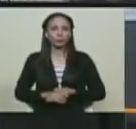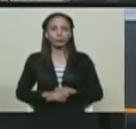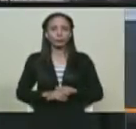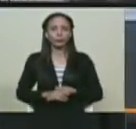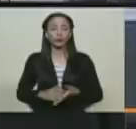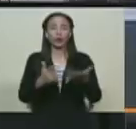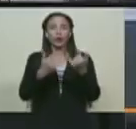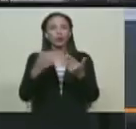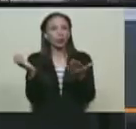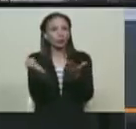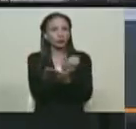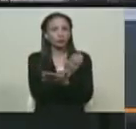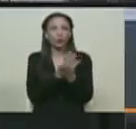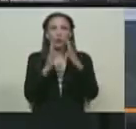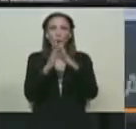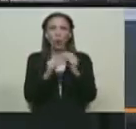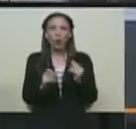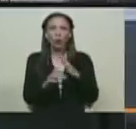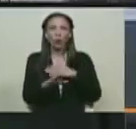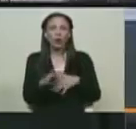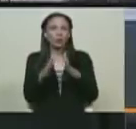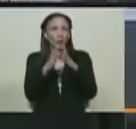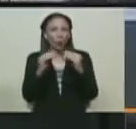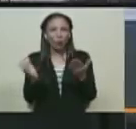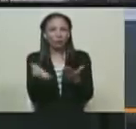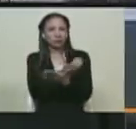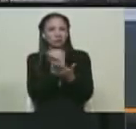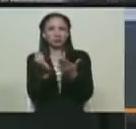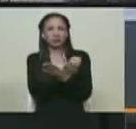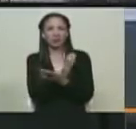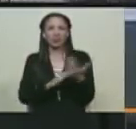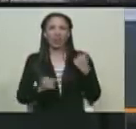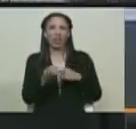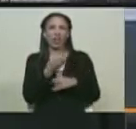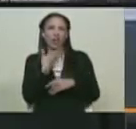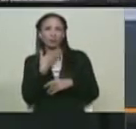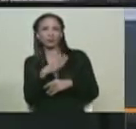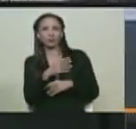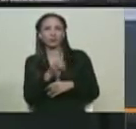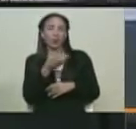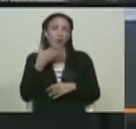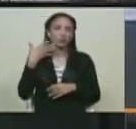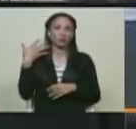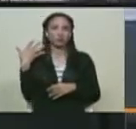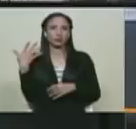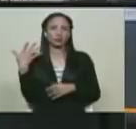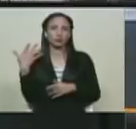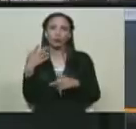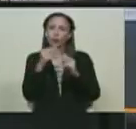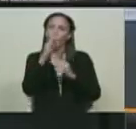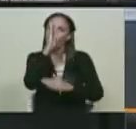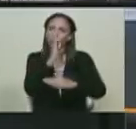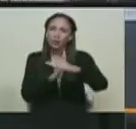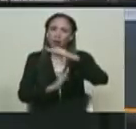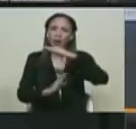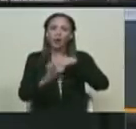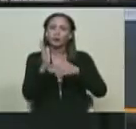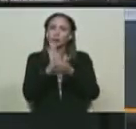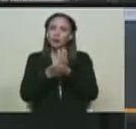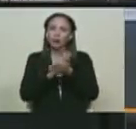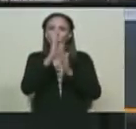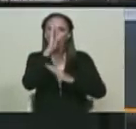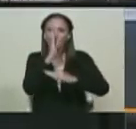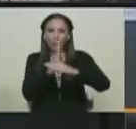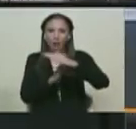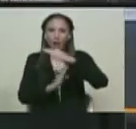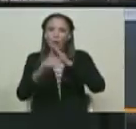borre el ego, borrarlo, la arrogancia. Humildad, humildad, profunda